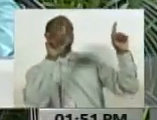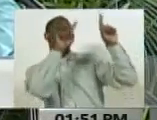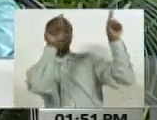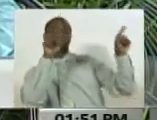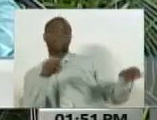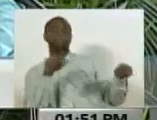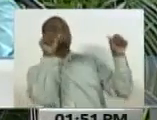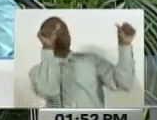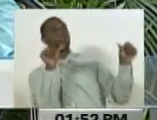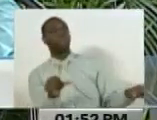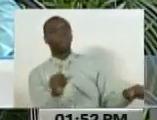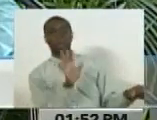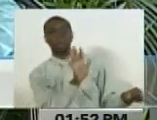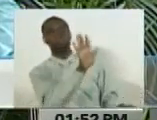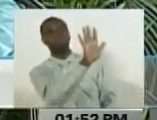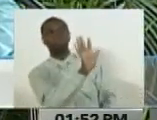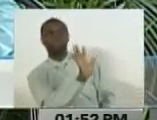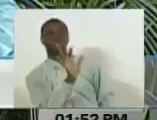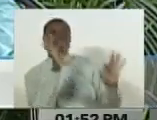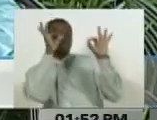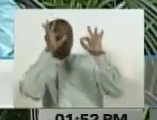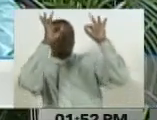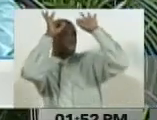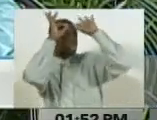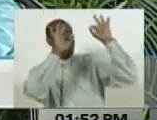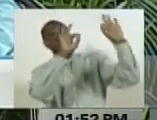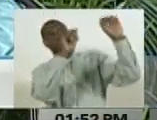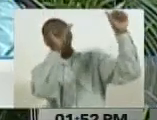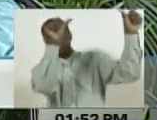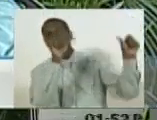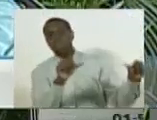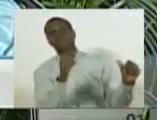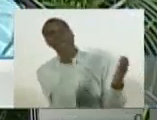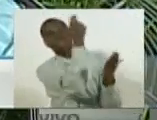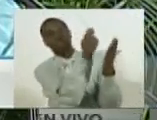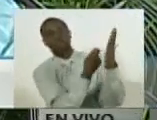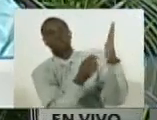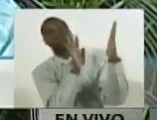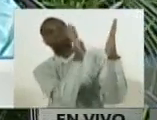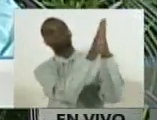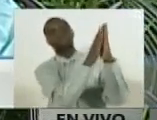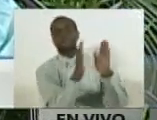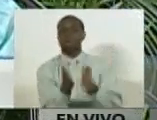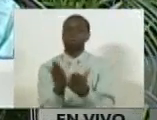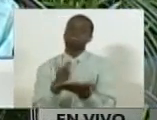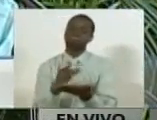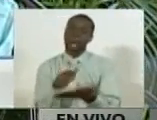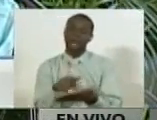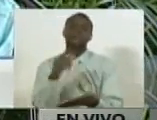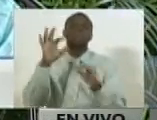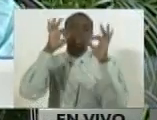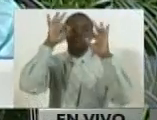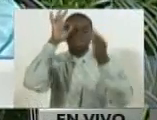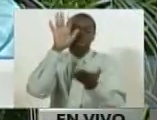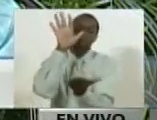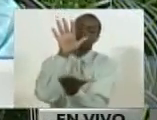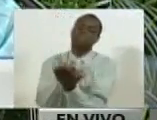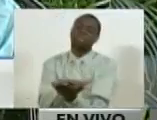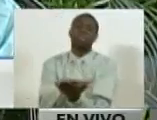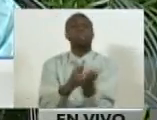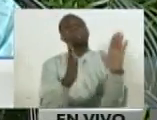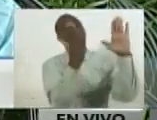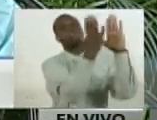dejemos allí, que Simón Rodríguez no se quede en los afiches o en los libros de texto. Simón Rodríguez tiene